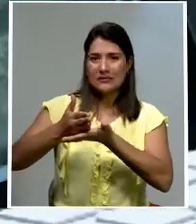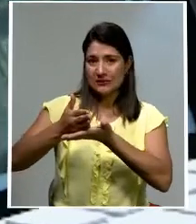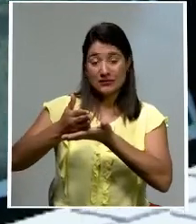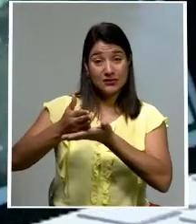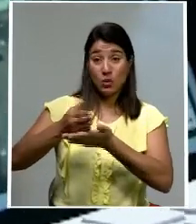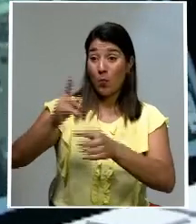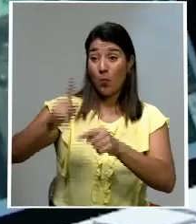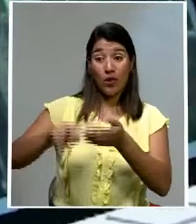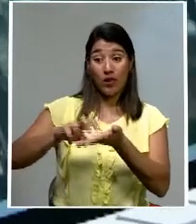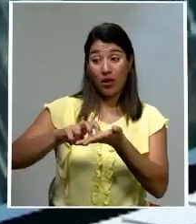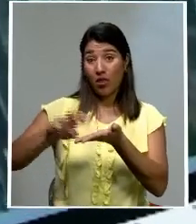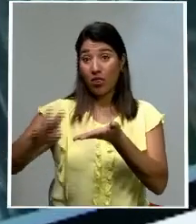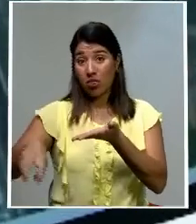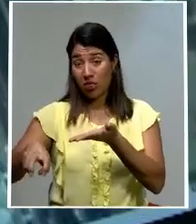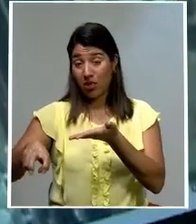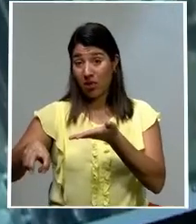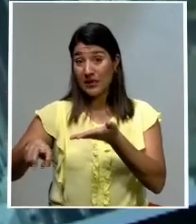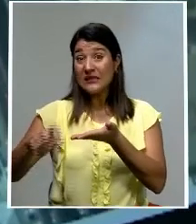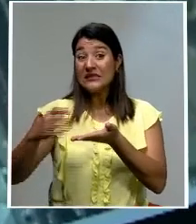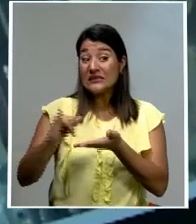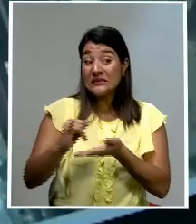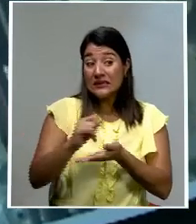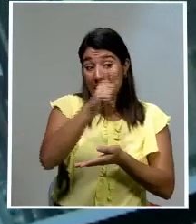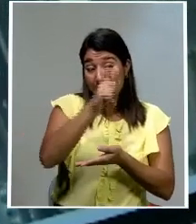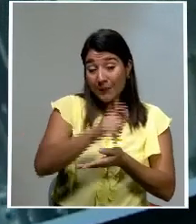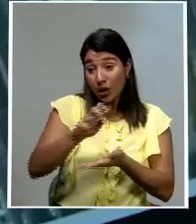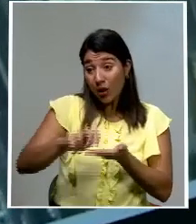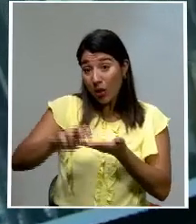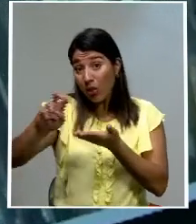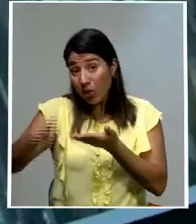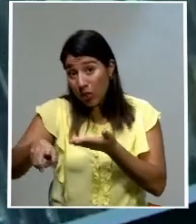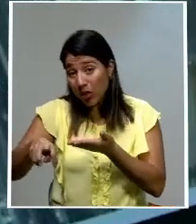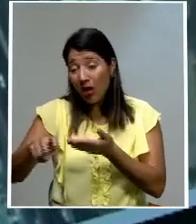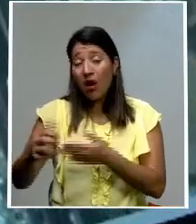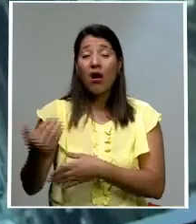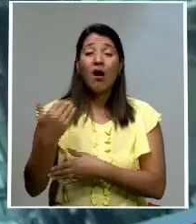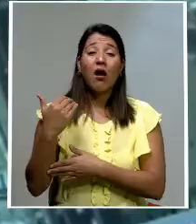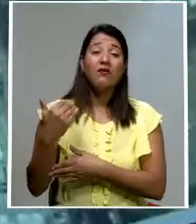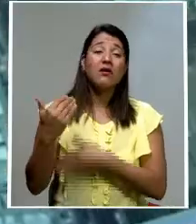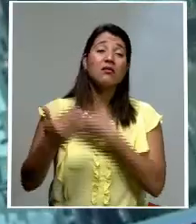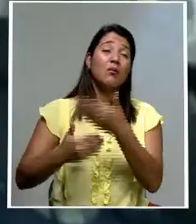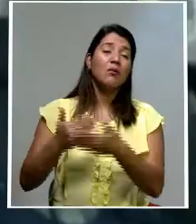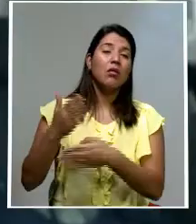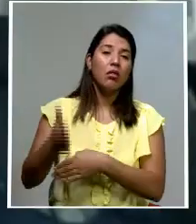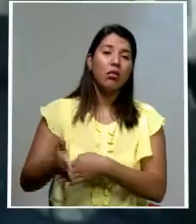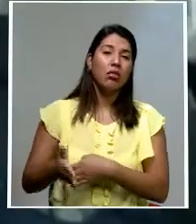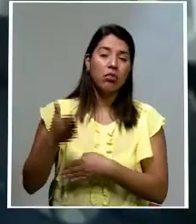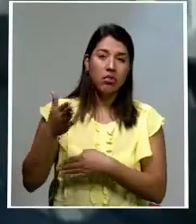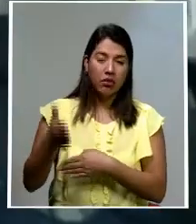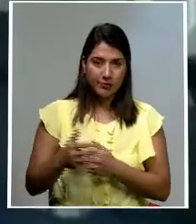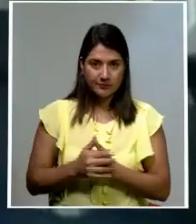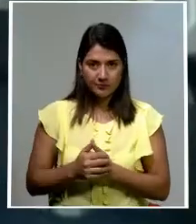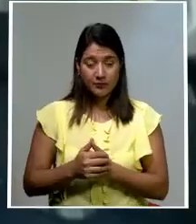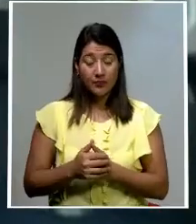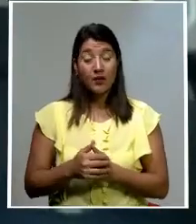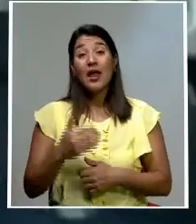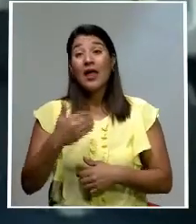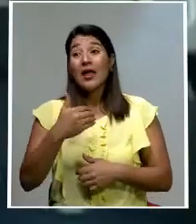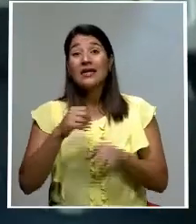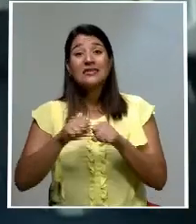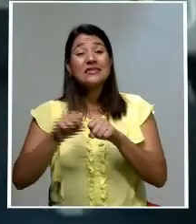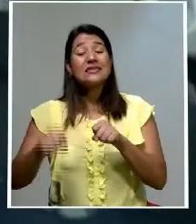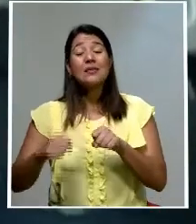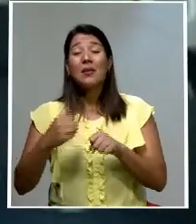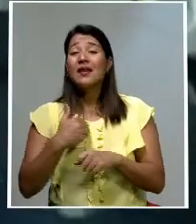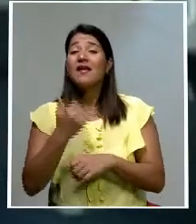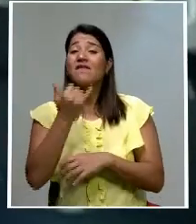jueces de ejecución de la pena, y ellos son quienes deben de decidir qué hacen. Que está teniendo fallas operativas, es un